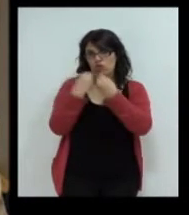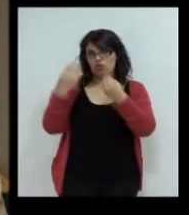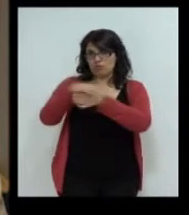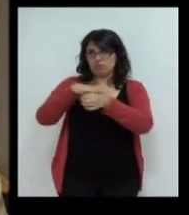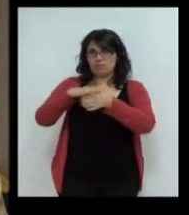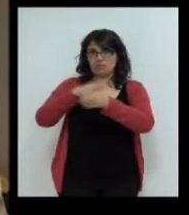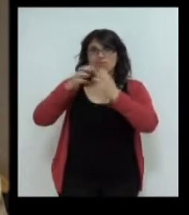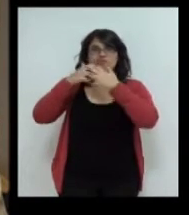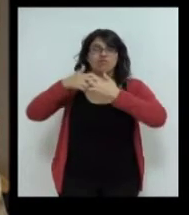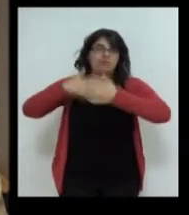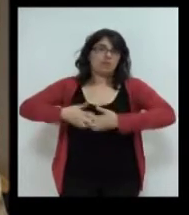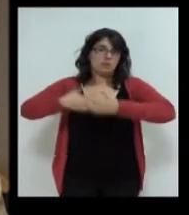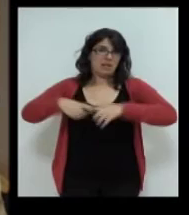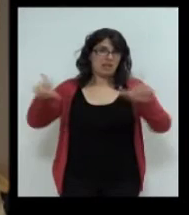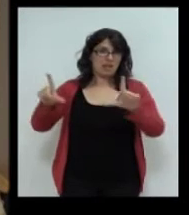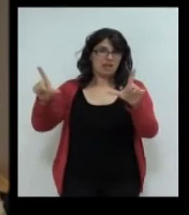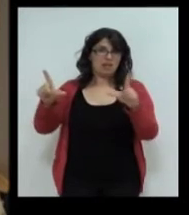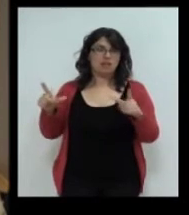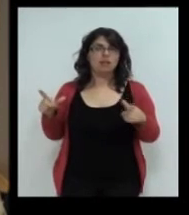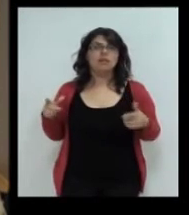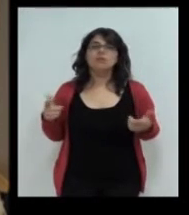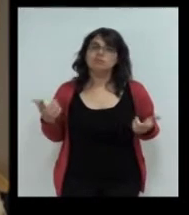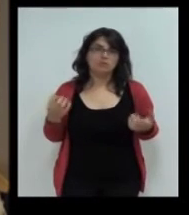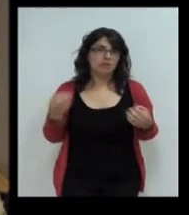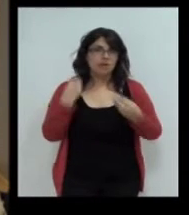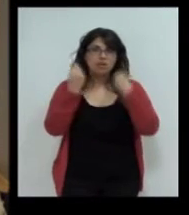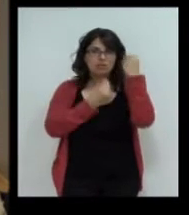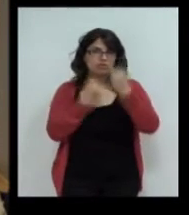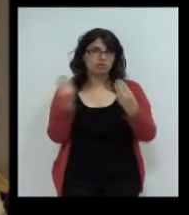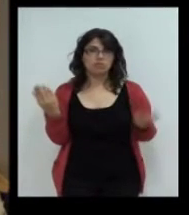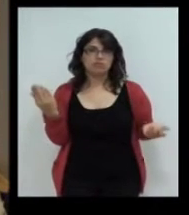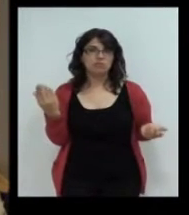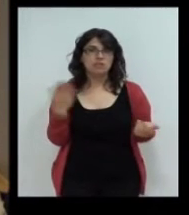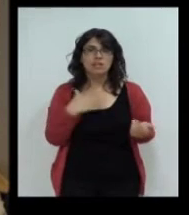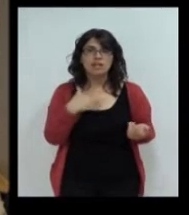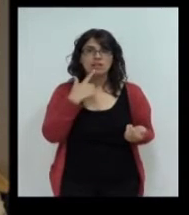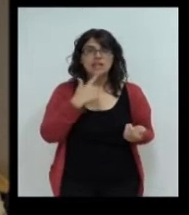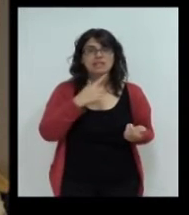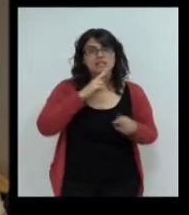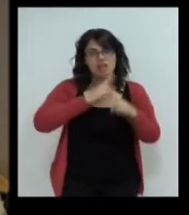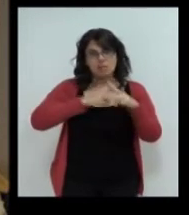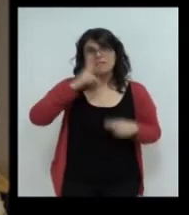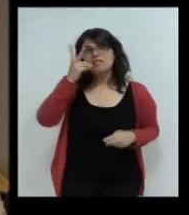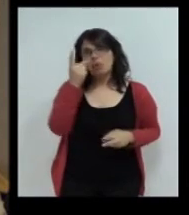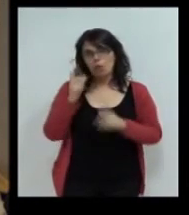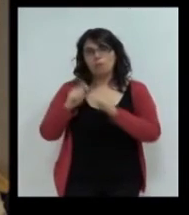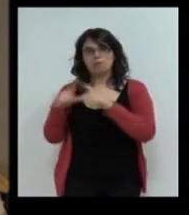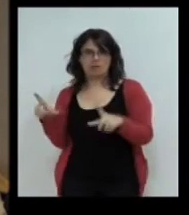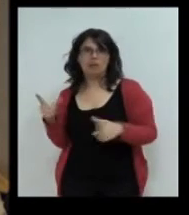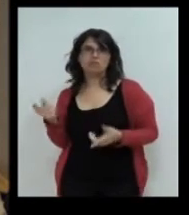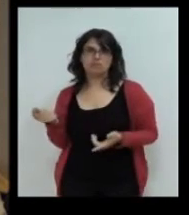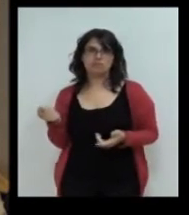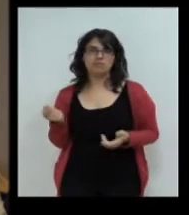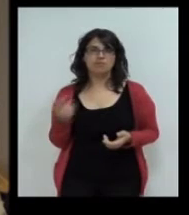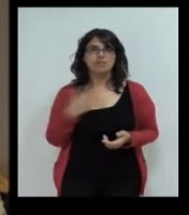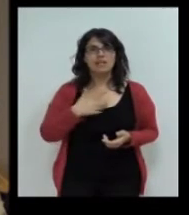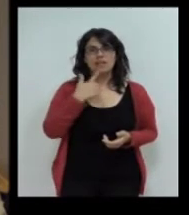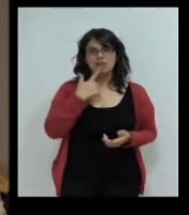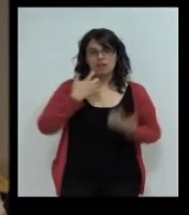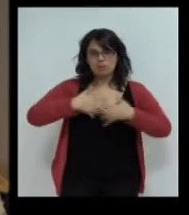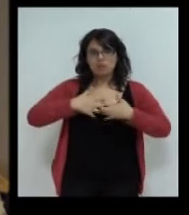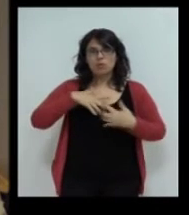donde habrá que hacer una reflexión verdaderamente a lo que tú apuntabas, Dionisio, que son las segundas pantallas. Es decir, cómo los dispositivos de segunda